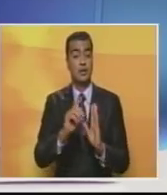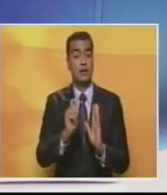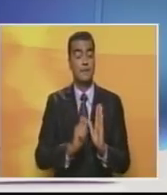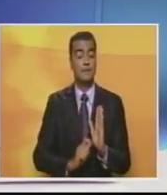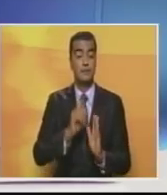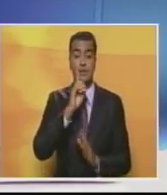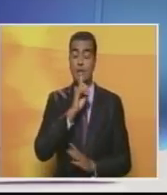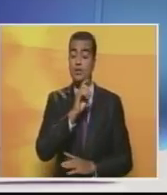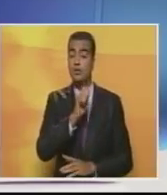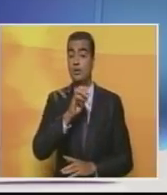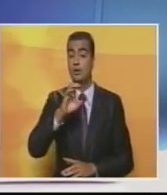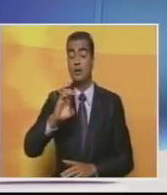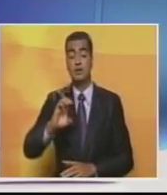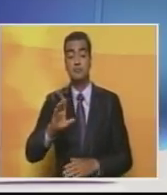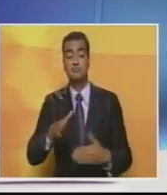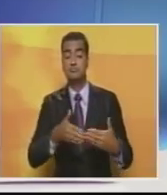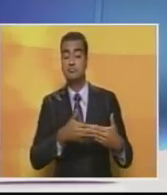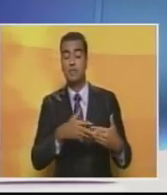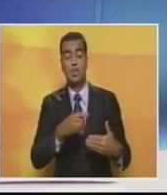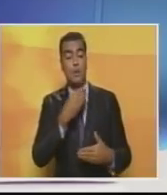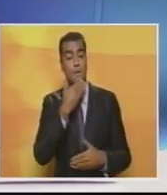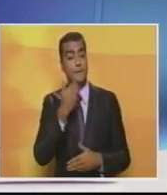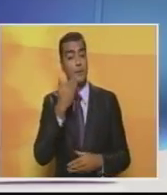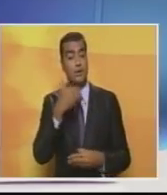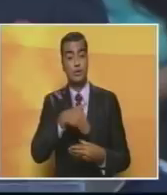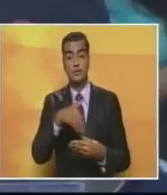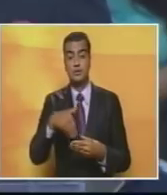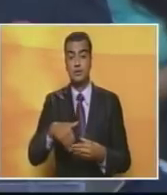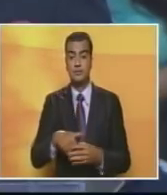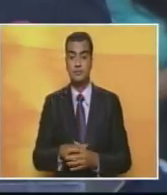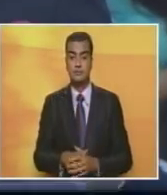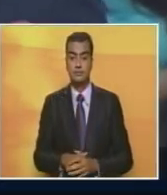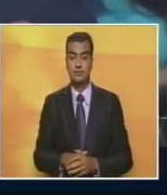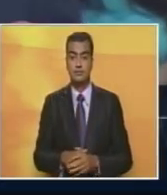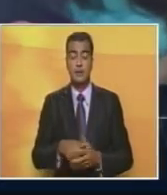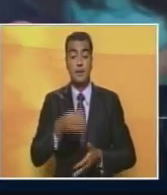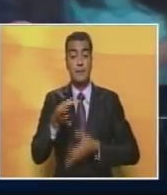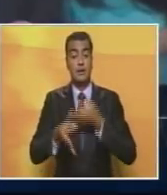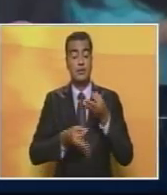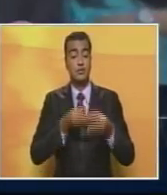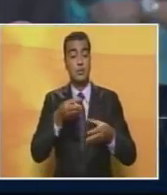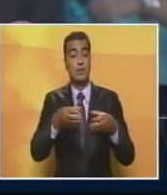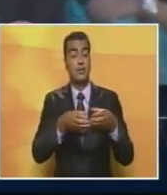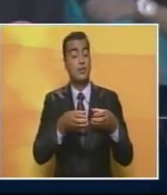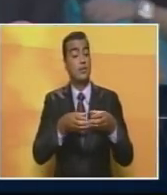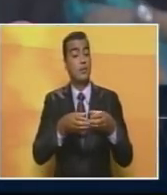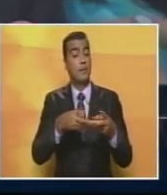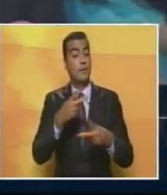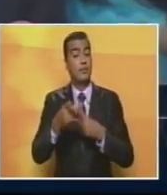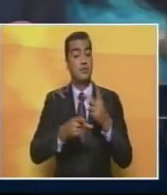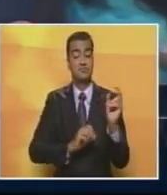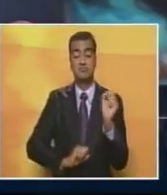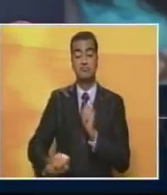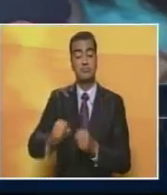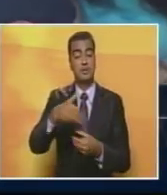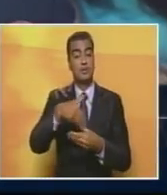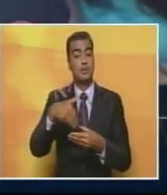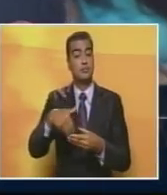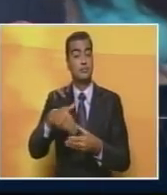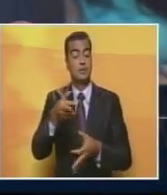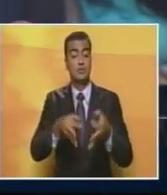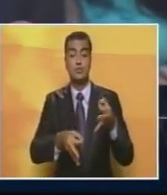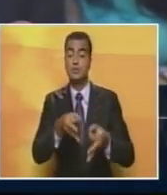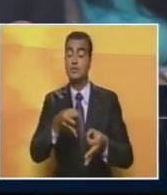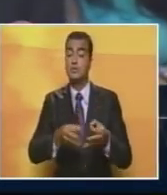Ekarri, señaló que la abstención no mejorará las condiciones electorales. Ekarri especificó que su partido está en contra de la abstención electoral. A su